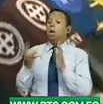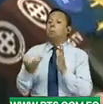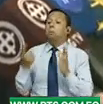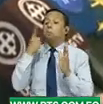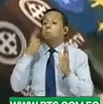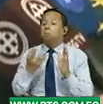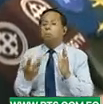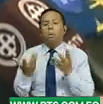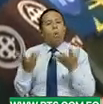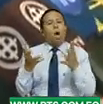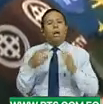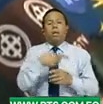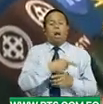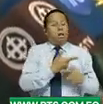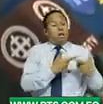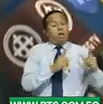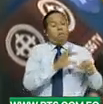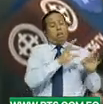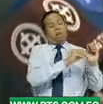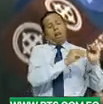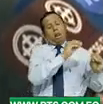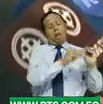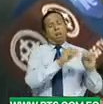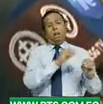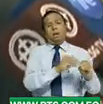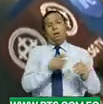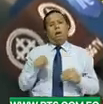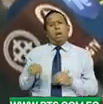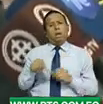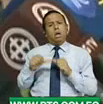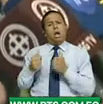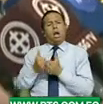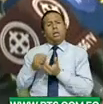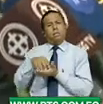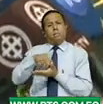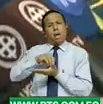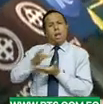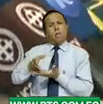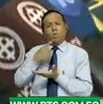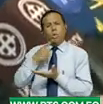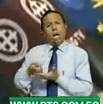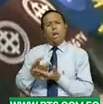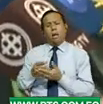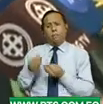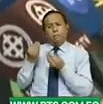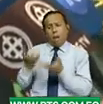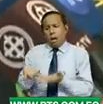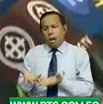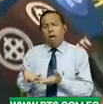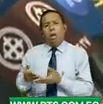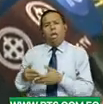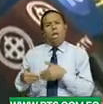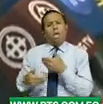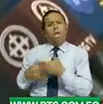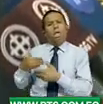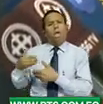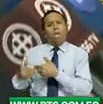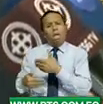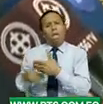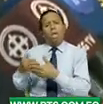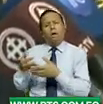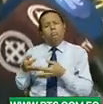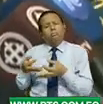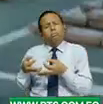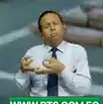600 y 900 días en la Asamblea Nacional, con lo cual, cuando se logra reformar, ya el narcotráfico y el microtráfico ha avanzado dentro de